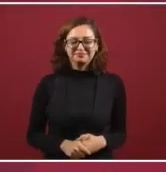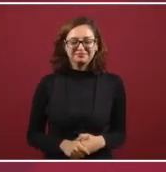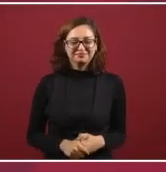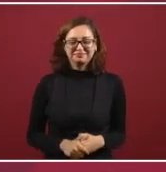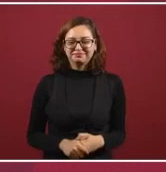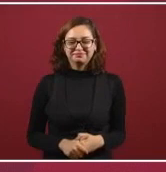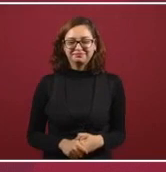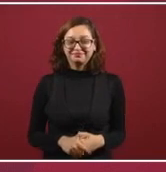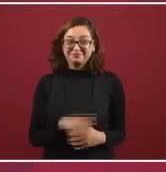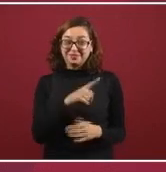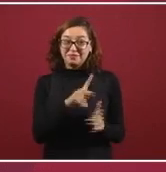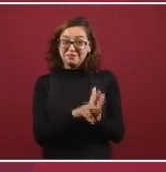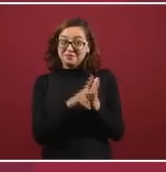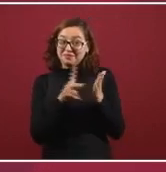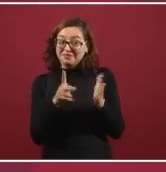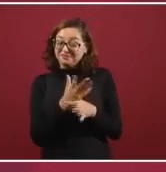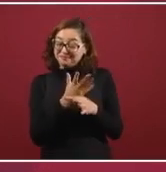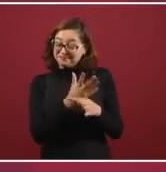del periódico.